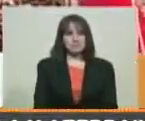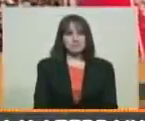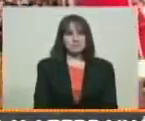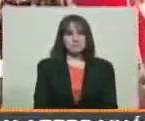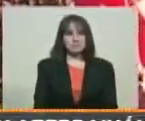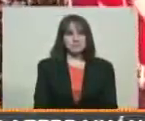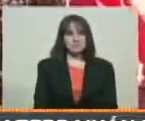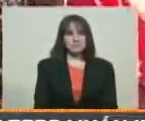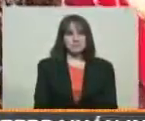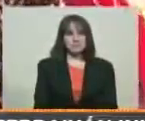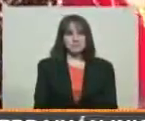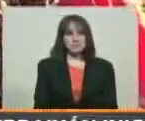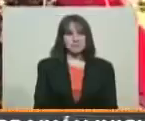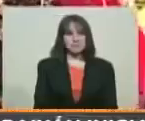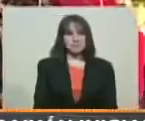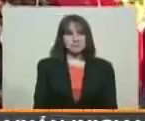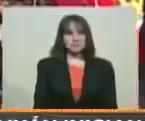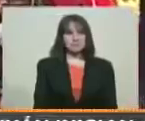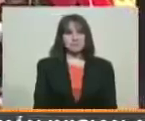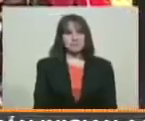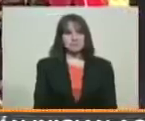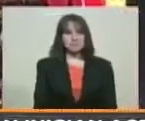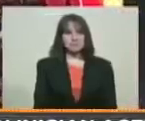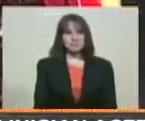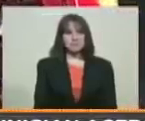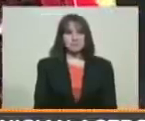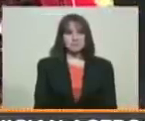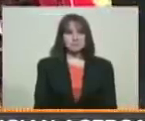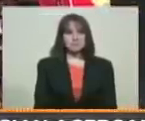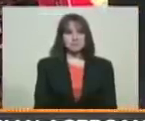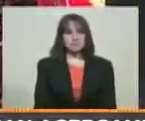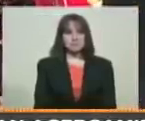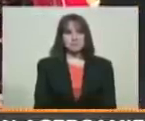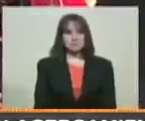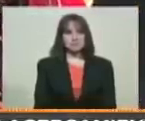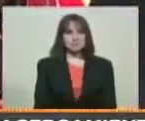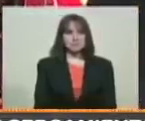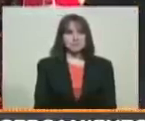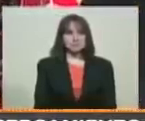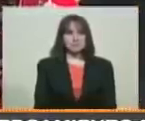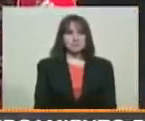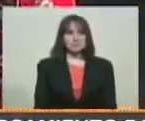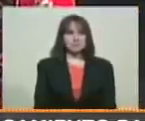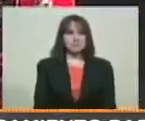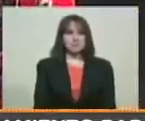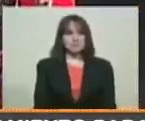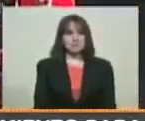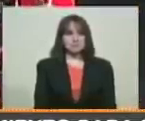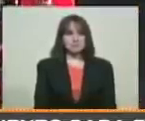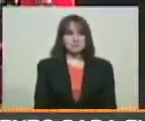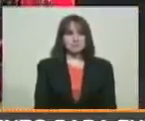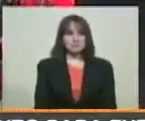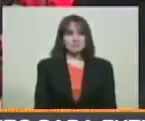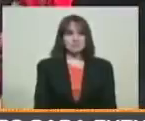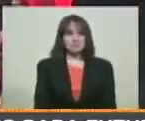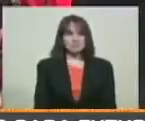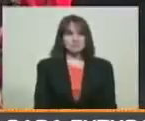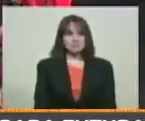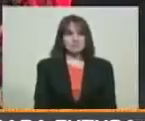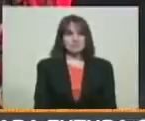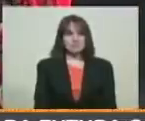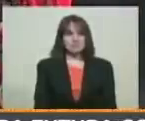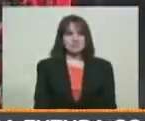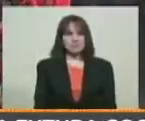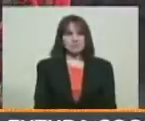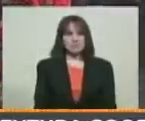Ha sido el recibimiento del pueblo cumanés al candidato del Frente Amplio de la Patria, Nicolás Maduro Moros.